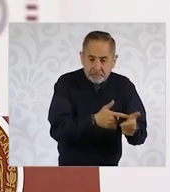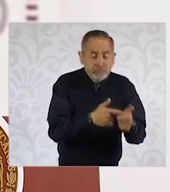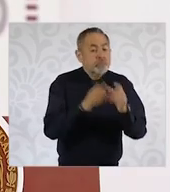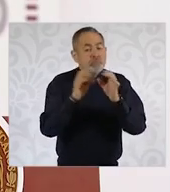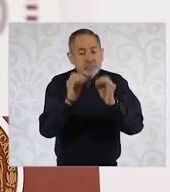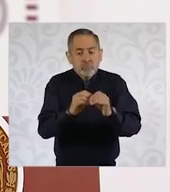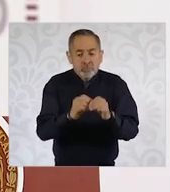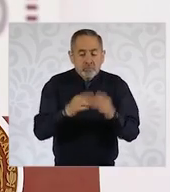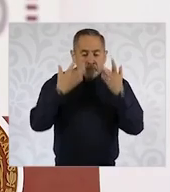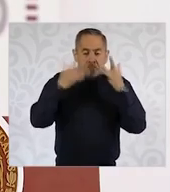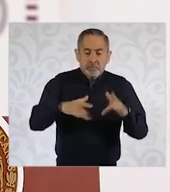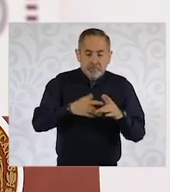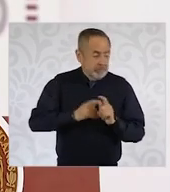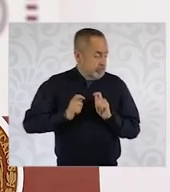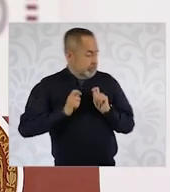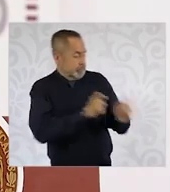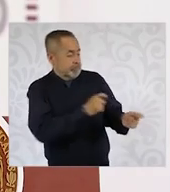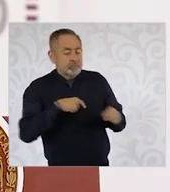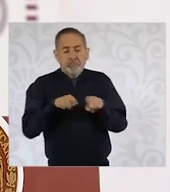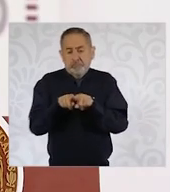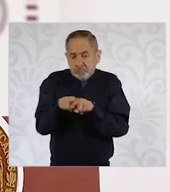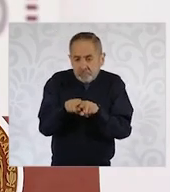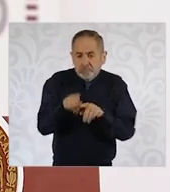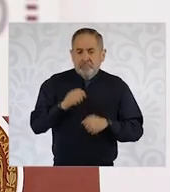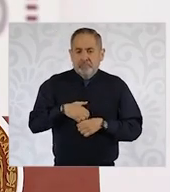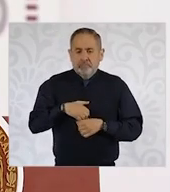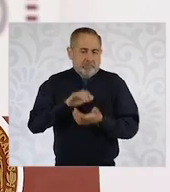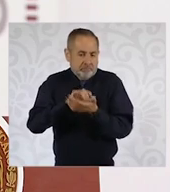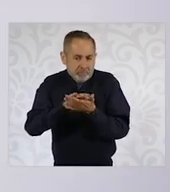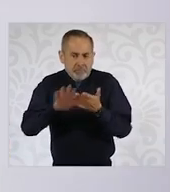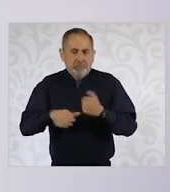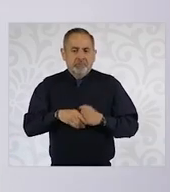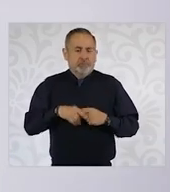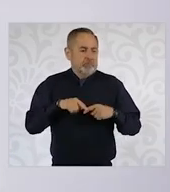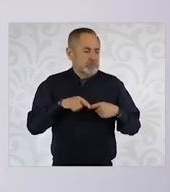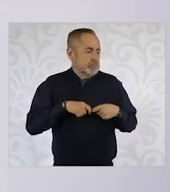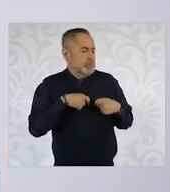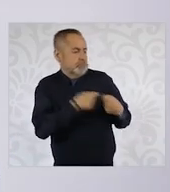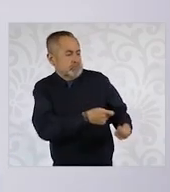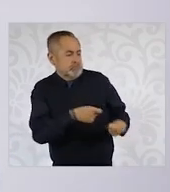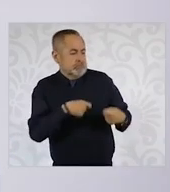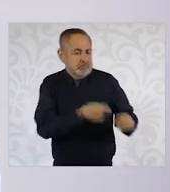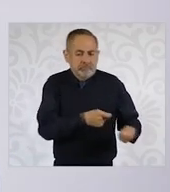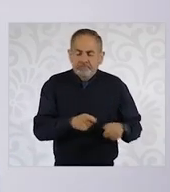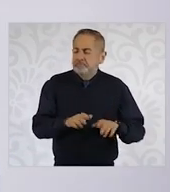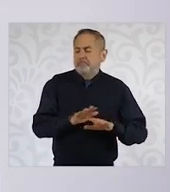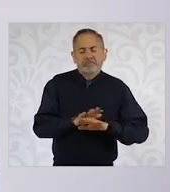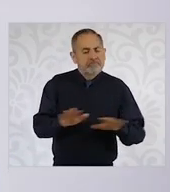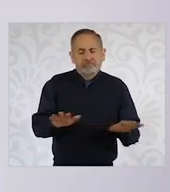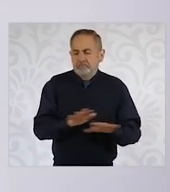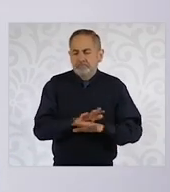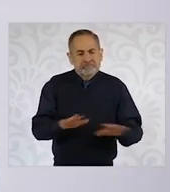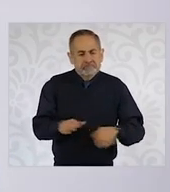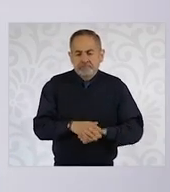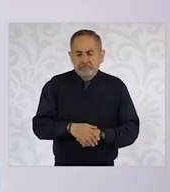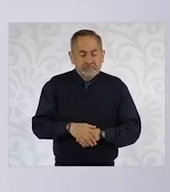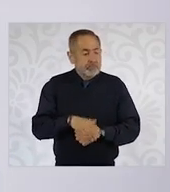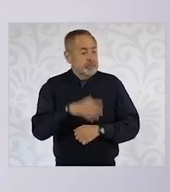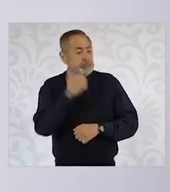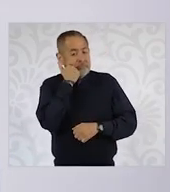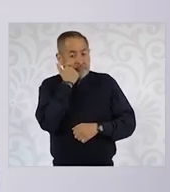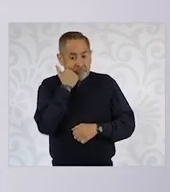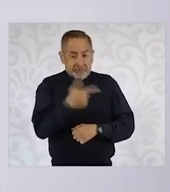candidato o candidata en el periodo siguiente. Si un familiar quiere ser